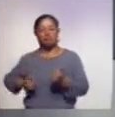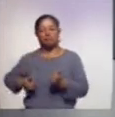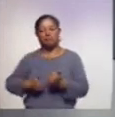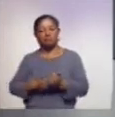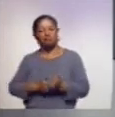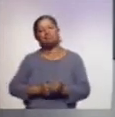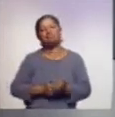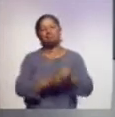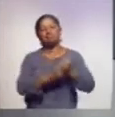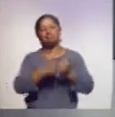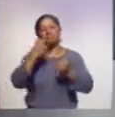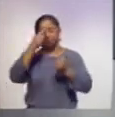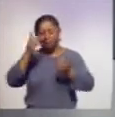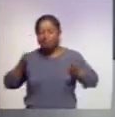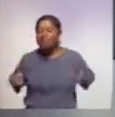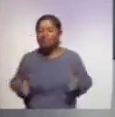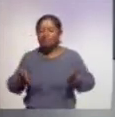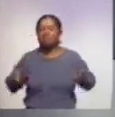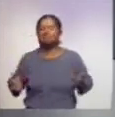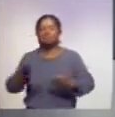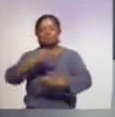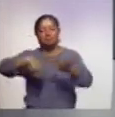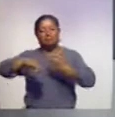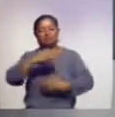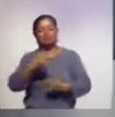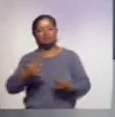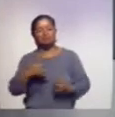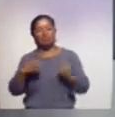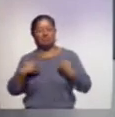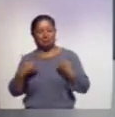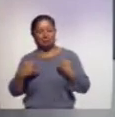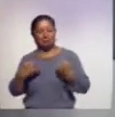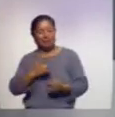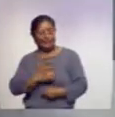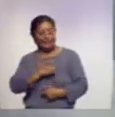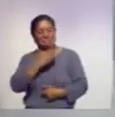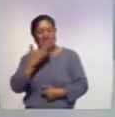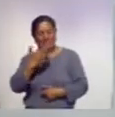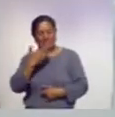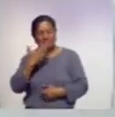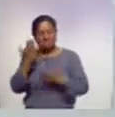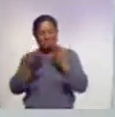incentivan a los estudiantes a concluir exitosamente sus estudios.